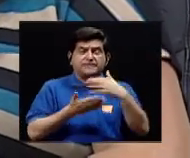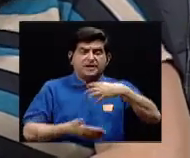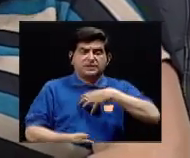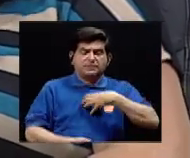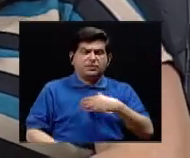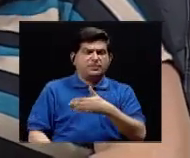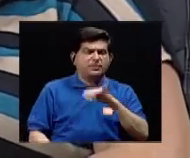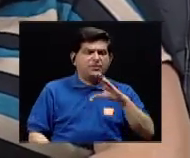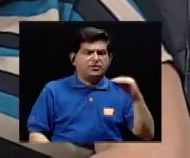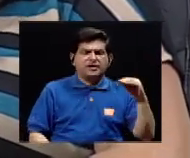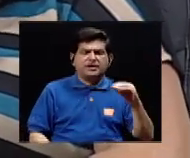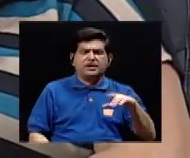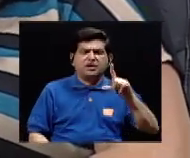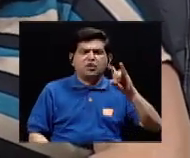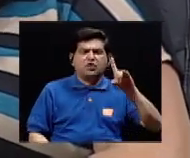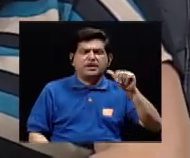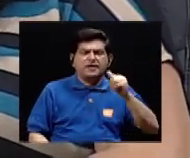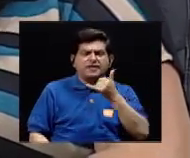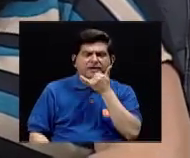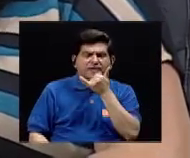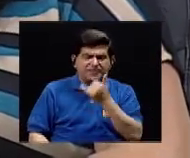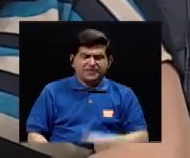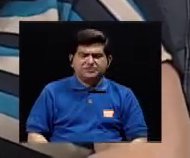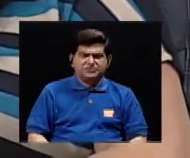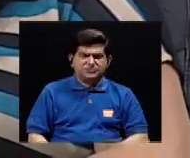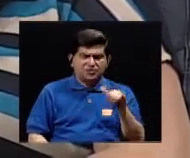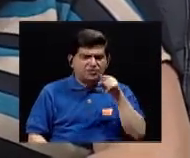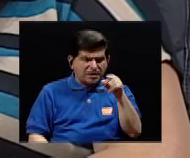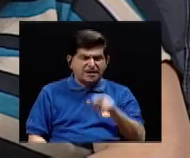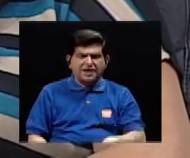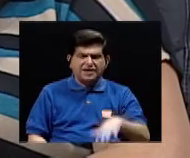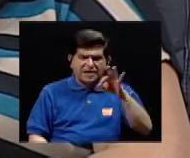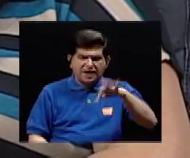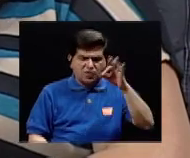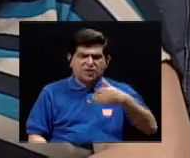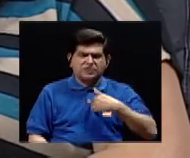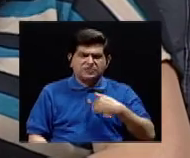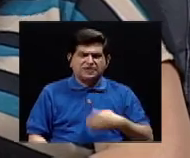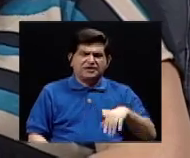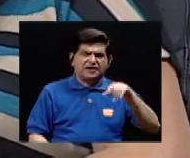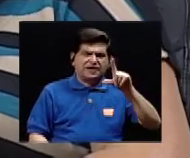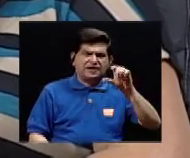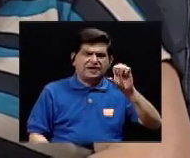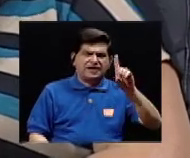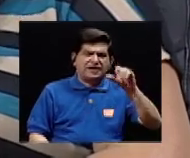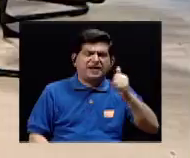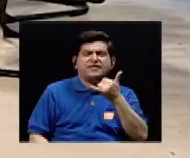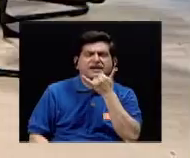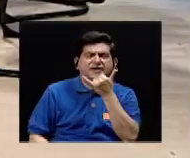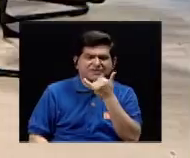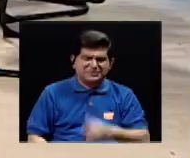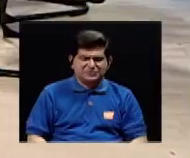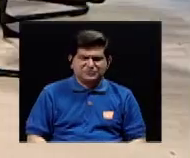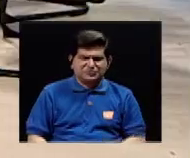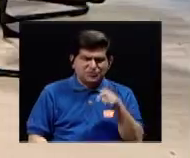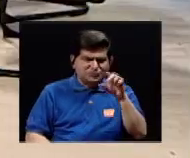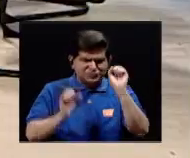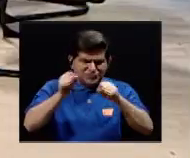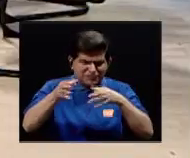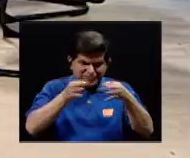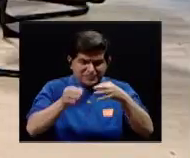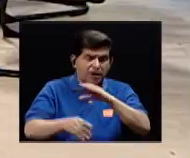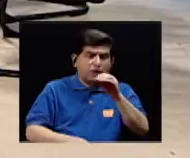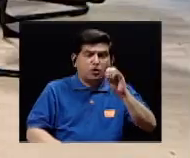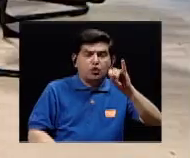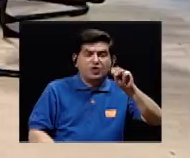¿Y qué pasó con Leda? Porque yo me imagino que para Leda también no solo fue una búsqueda, sino también fue un encuentro. ¿Qué pasó con ella? Qué lindo, sí, yo tal vez Isis. Tal vez Isis, sí.